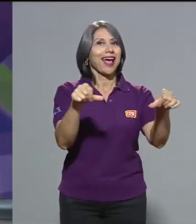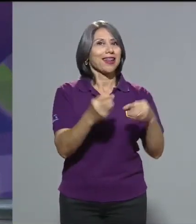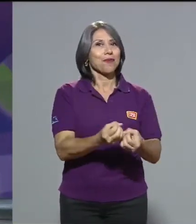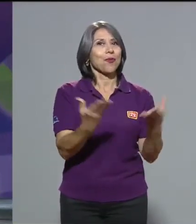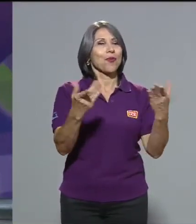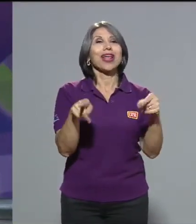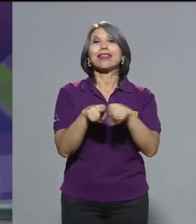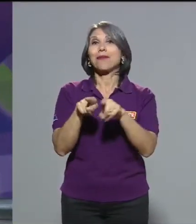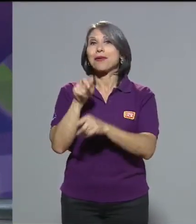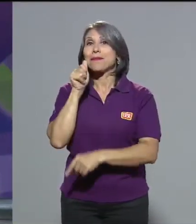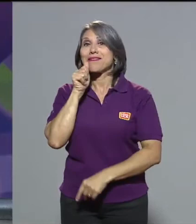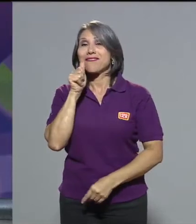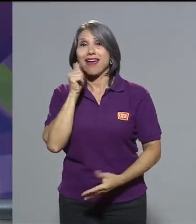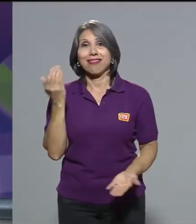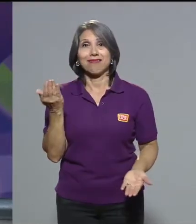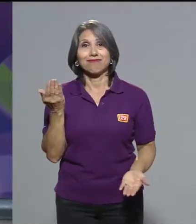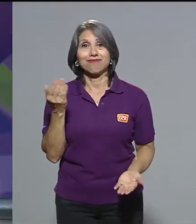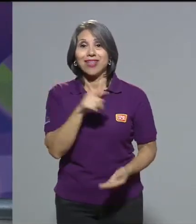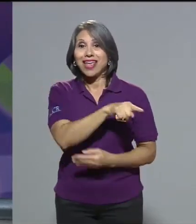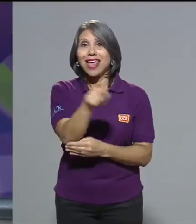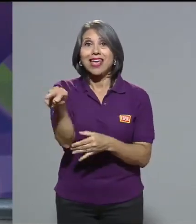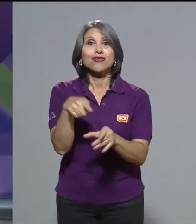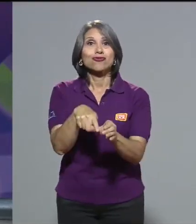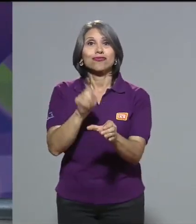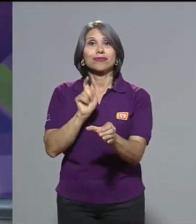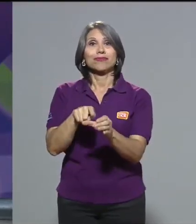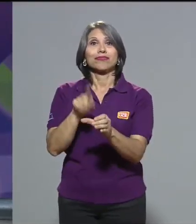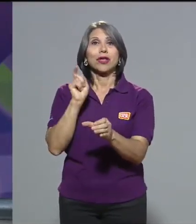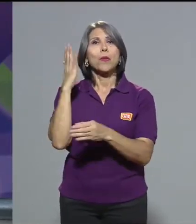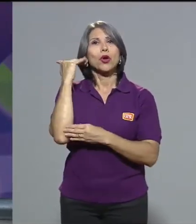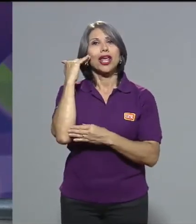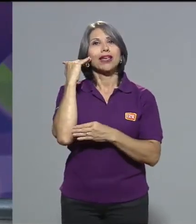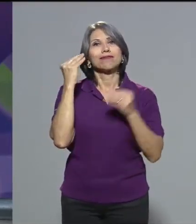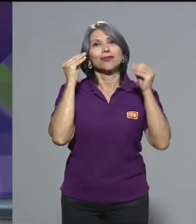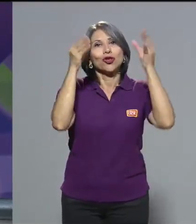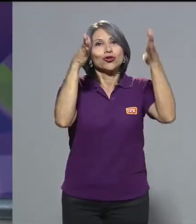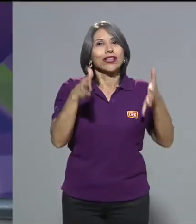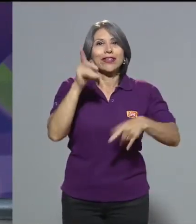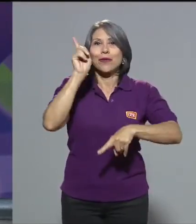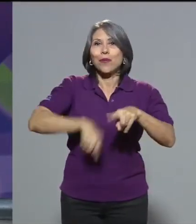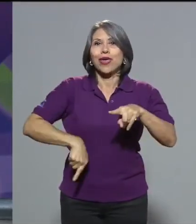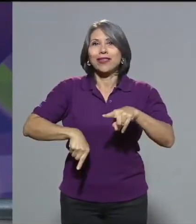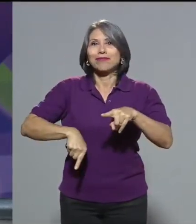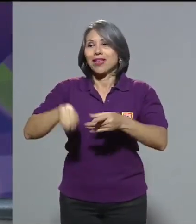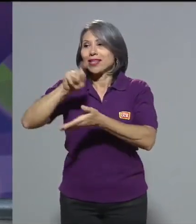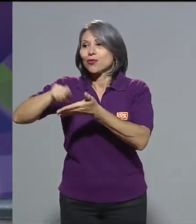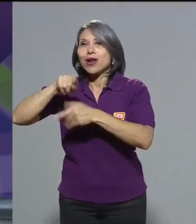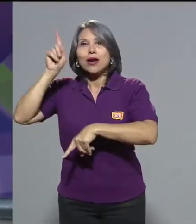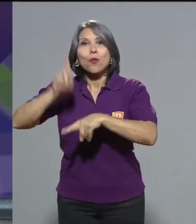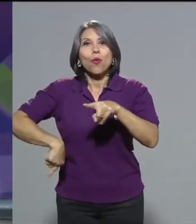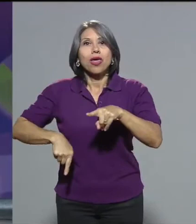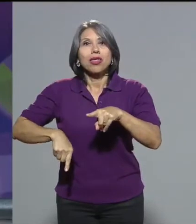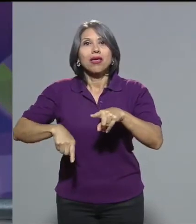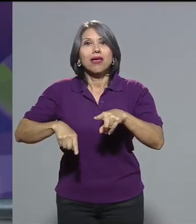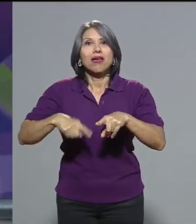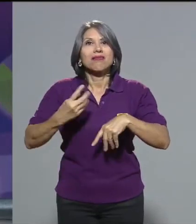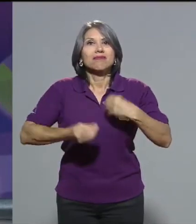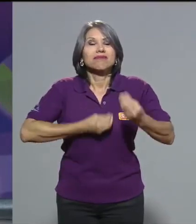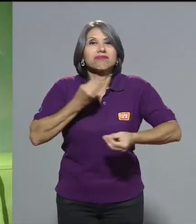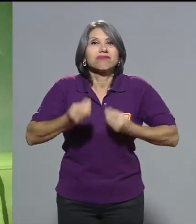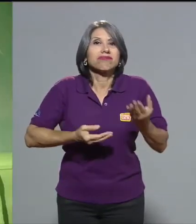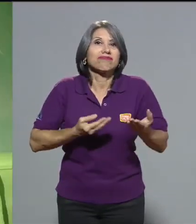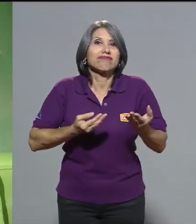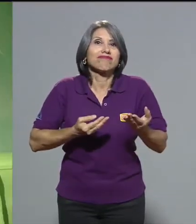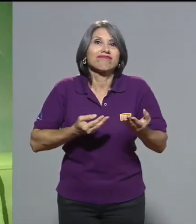qué? Porque el docente no puede, porque el centro educativo no puede, entonces, ¿qué tiene que hacer el padre? Sacarlo, ¿verdad? Y